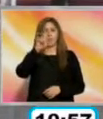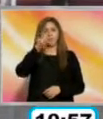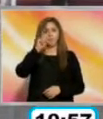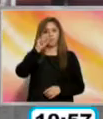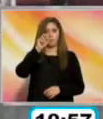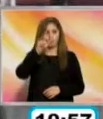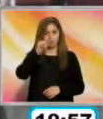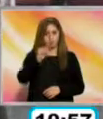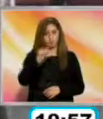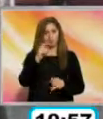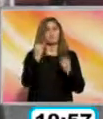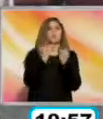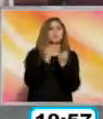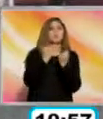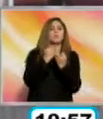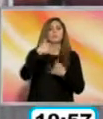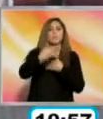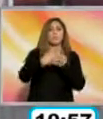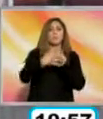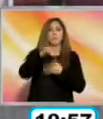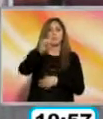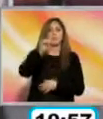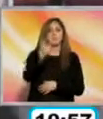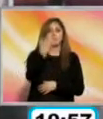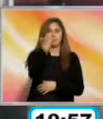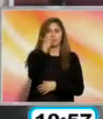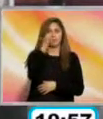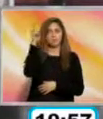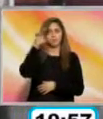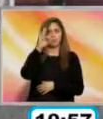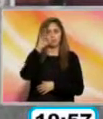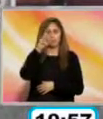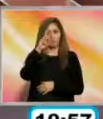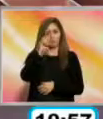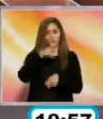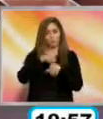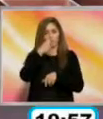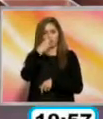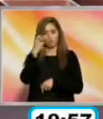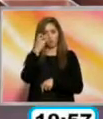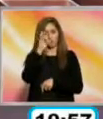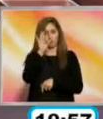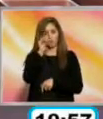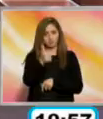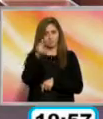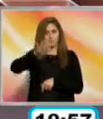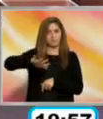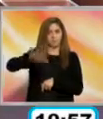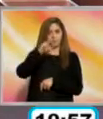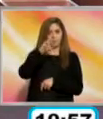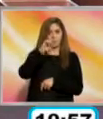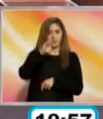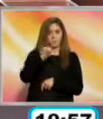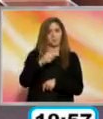Y pues tenemos una tocada ya el 26 de enero en el Foro 246, lo esperamos allá en la Colonia Roma. Vamos a estar al pendiente.